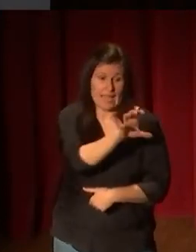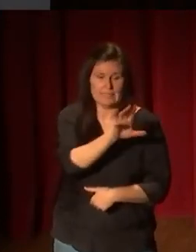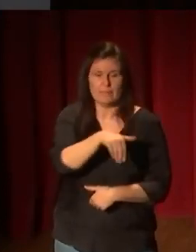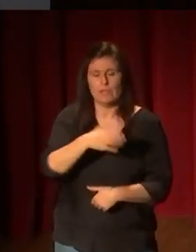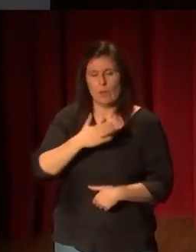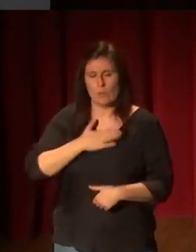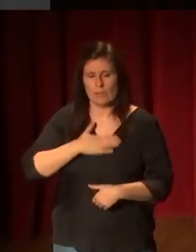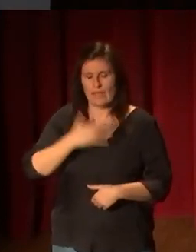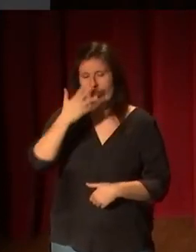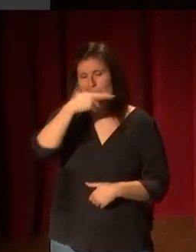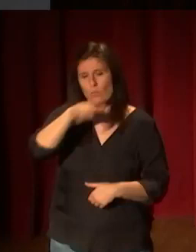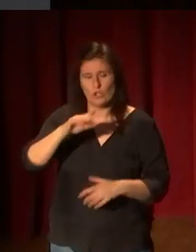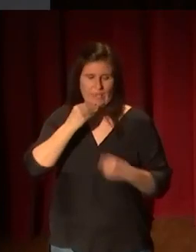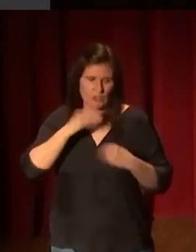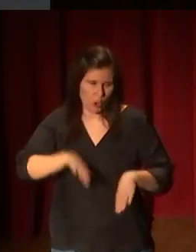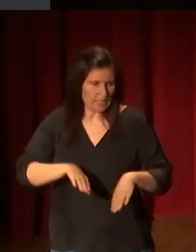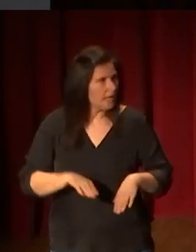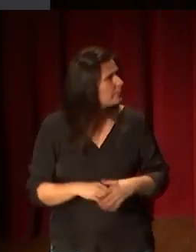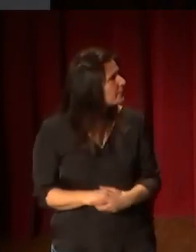del museo de historia